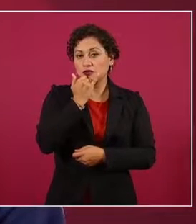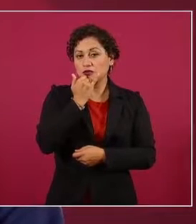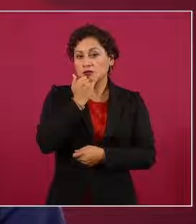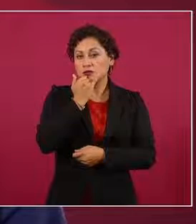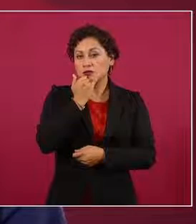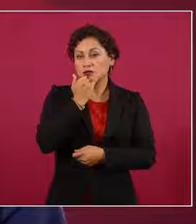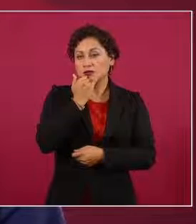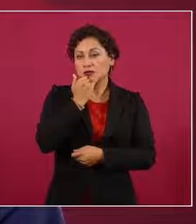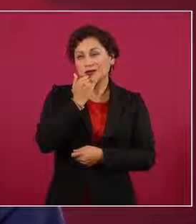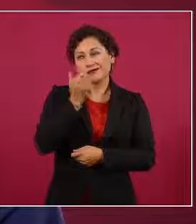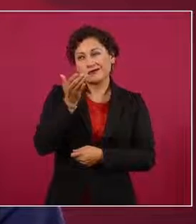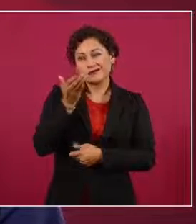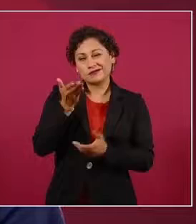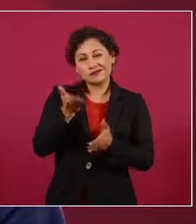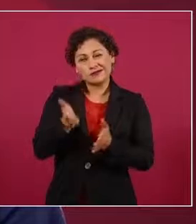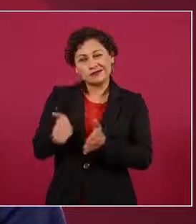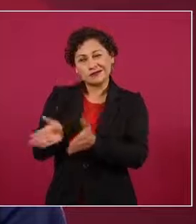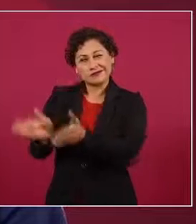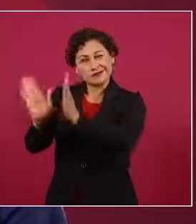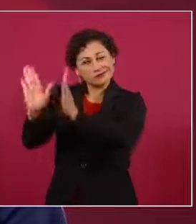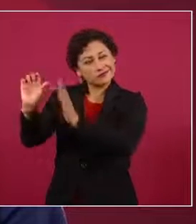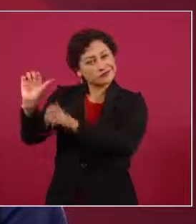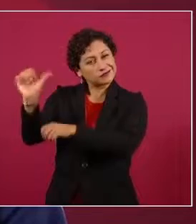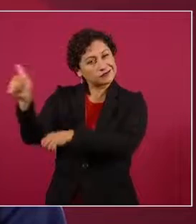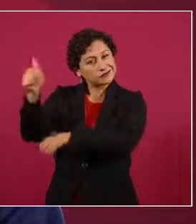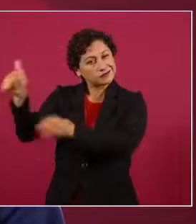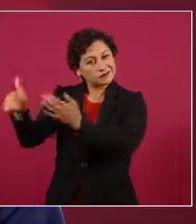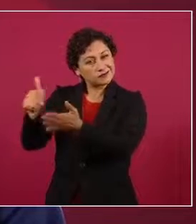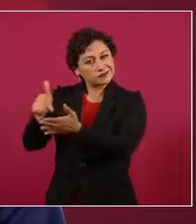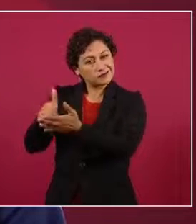de seguir su camino.